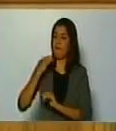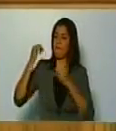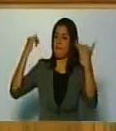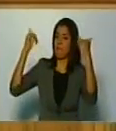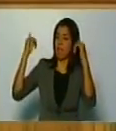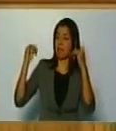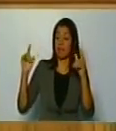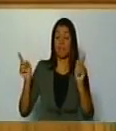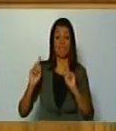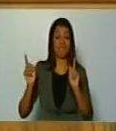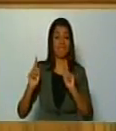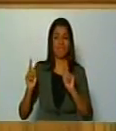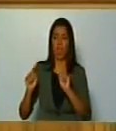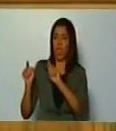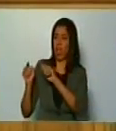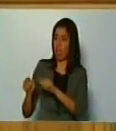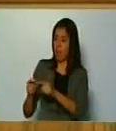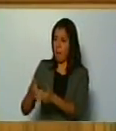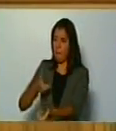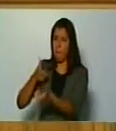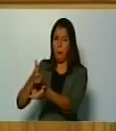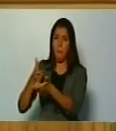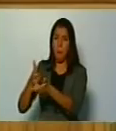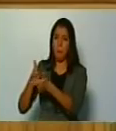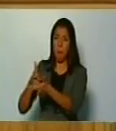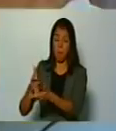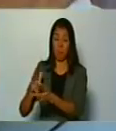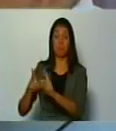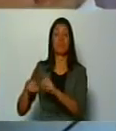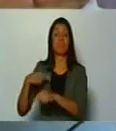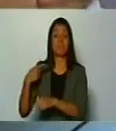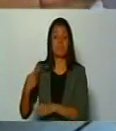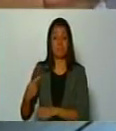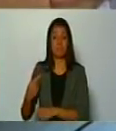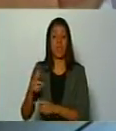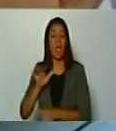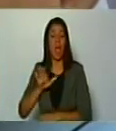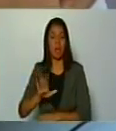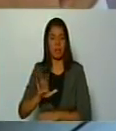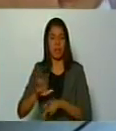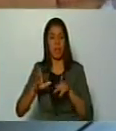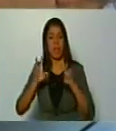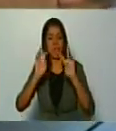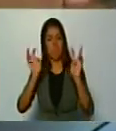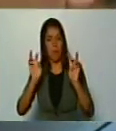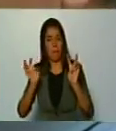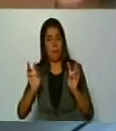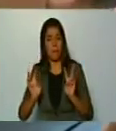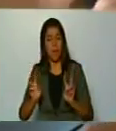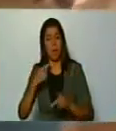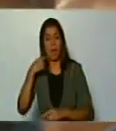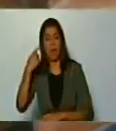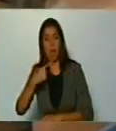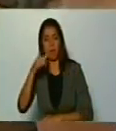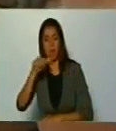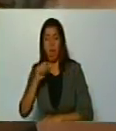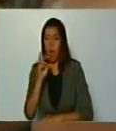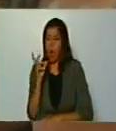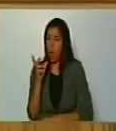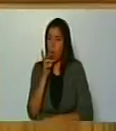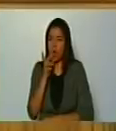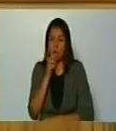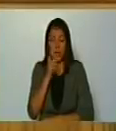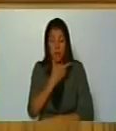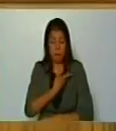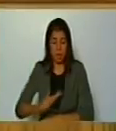serpentina, sino que los iba a recibir a plomo. Y enumeraba de manera, yo diría, abominable, paso a